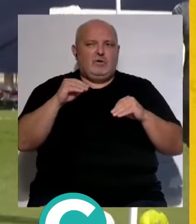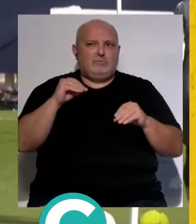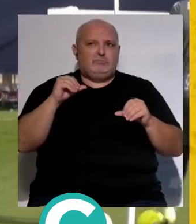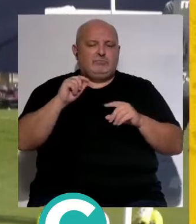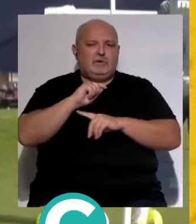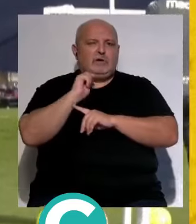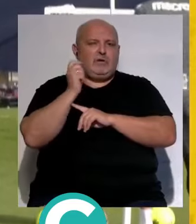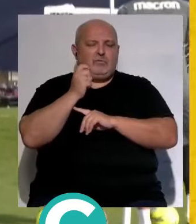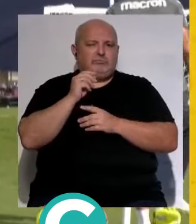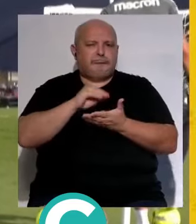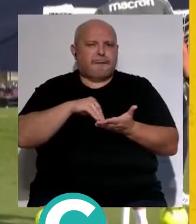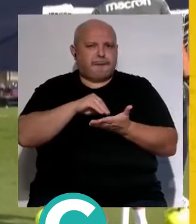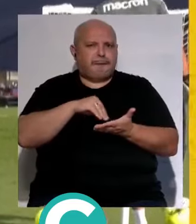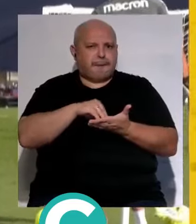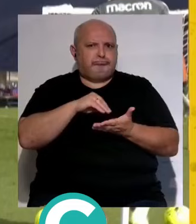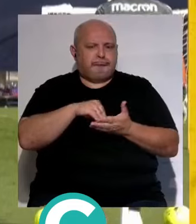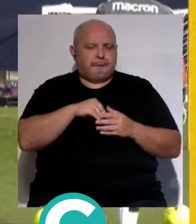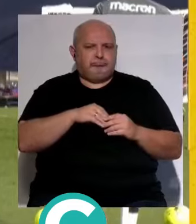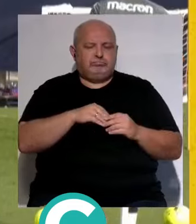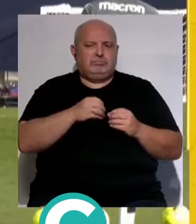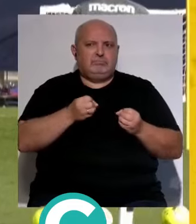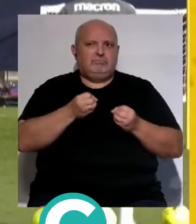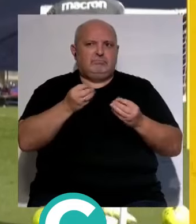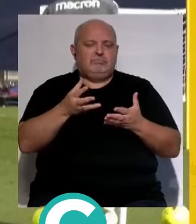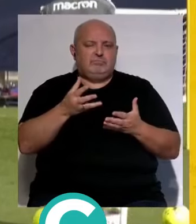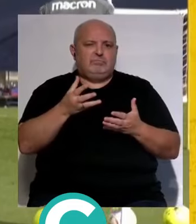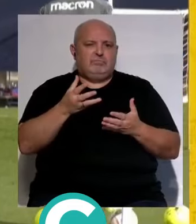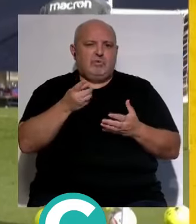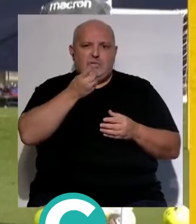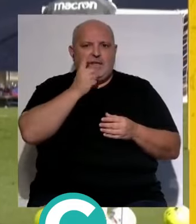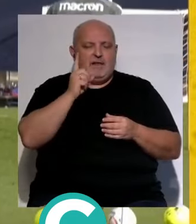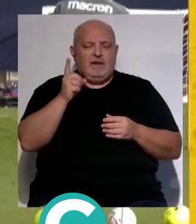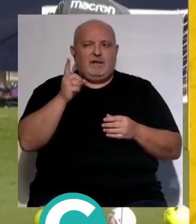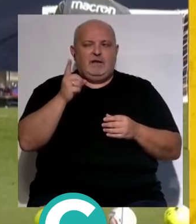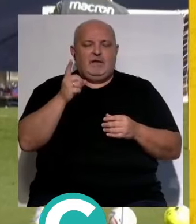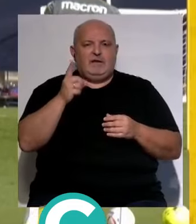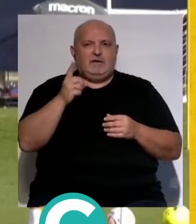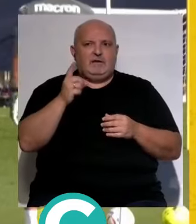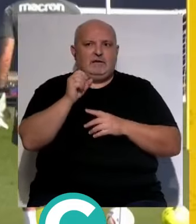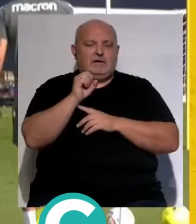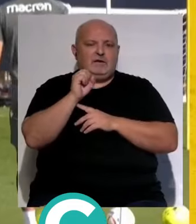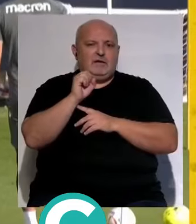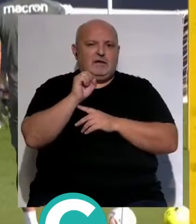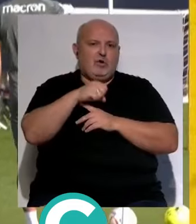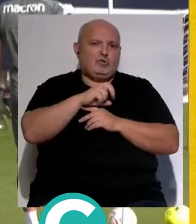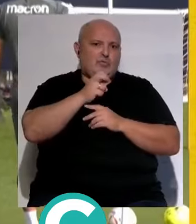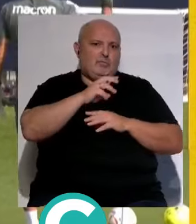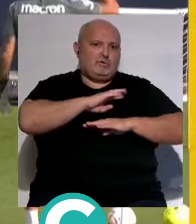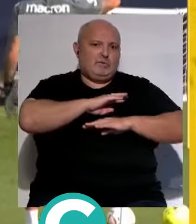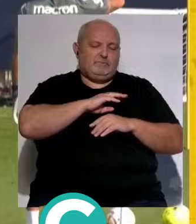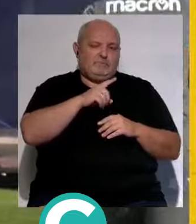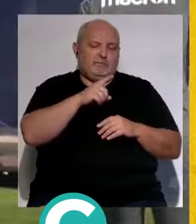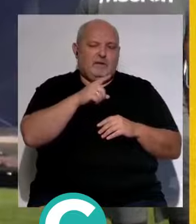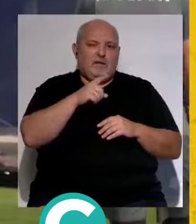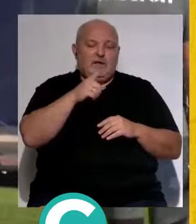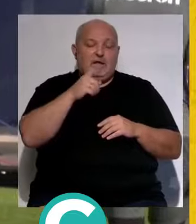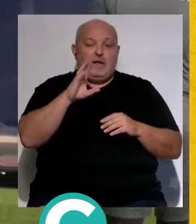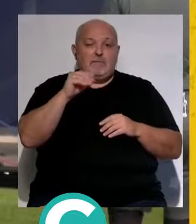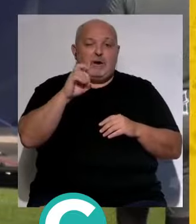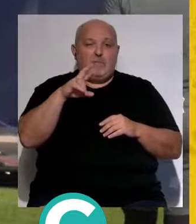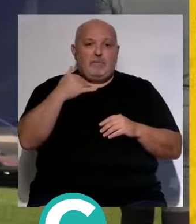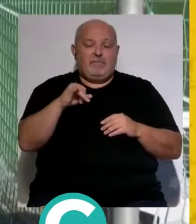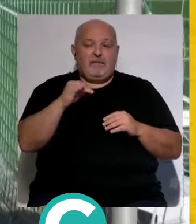de imbatibilidad que ya informamos de ello, superando a Abel Resina. Dependerá de lo que decida Paco López